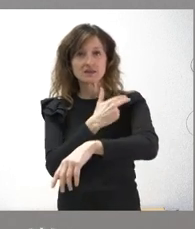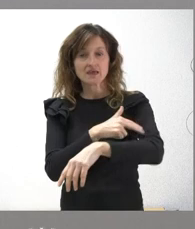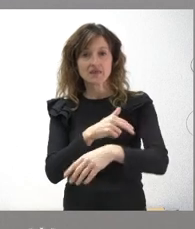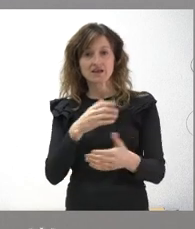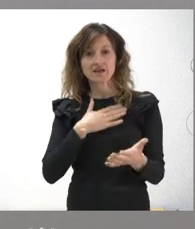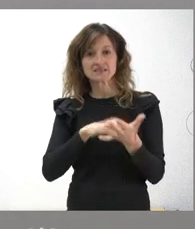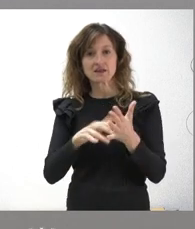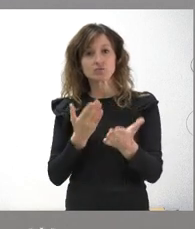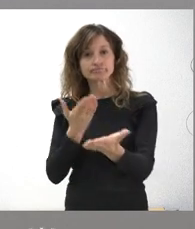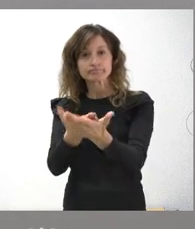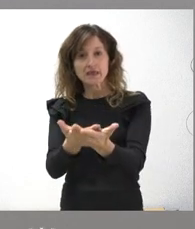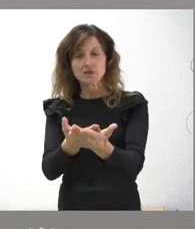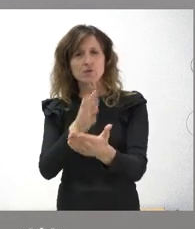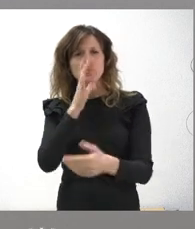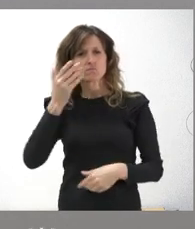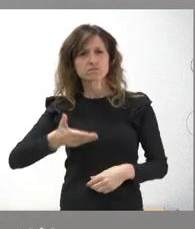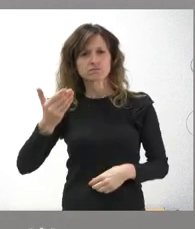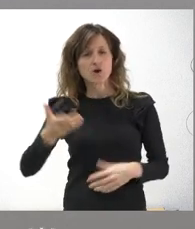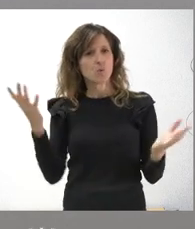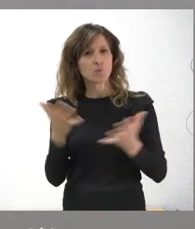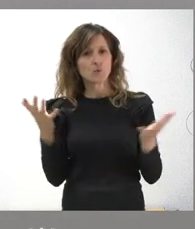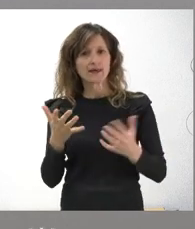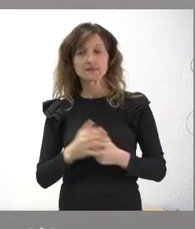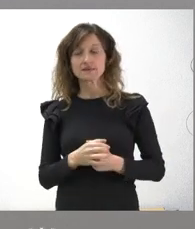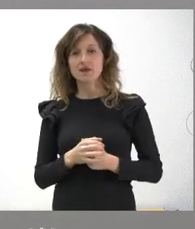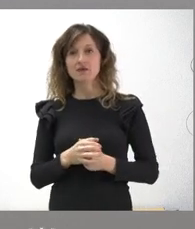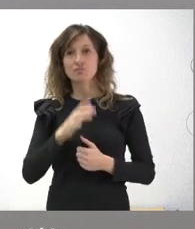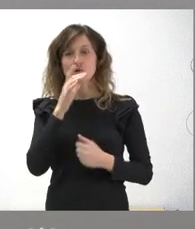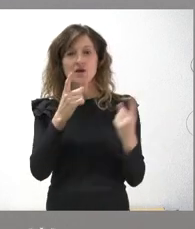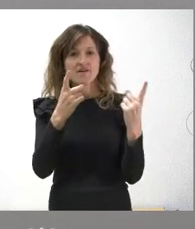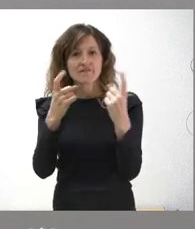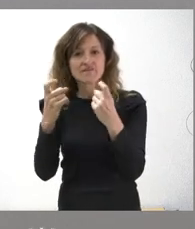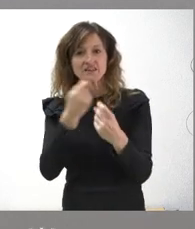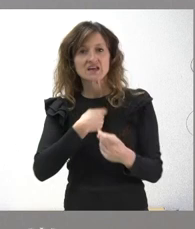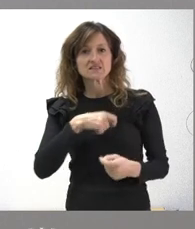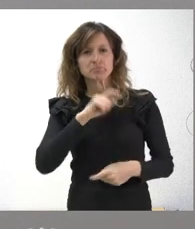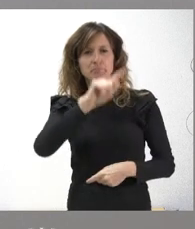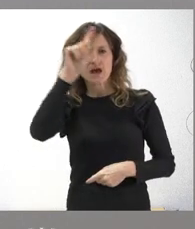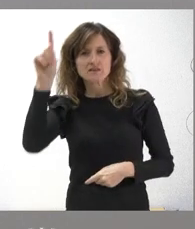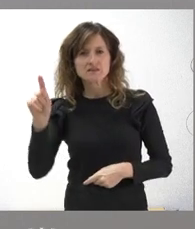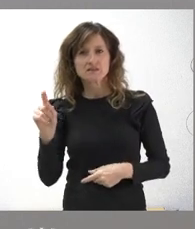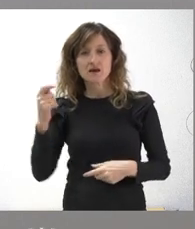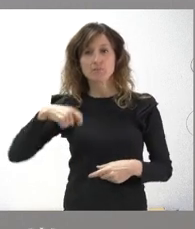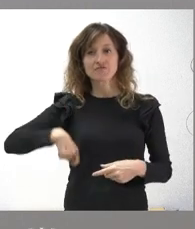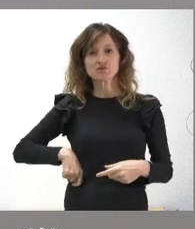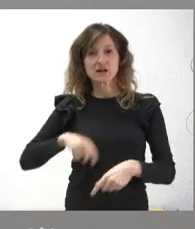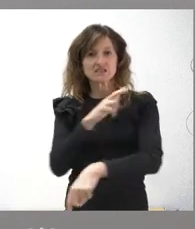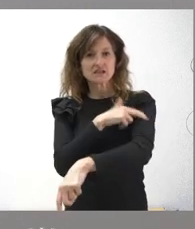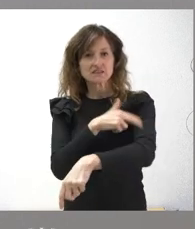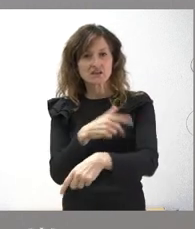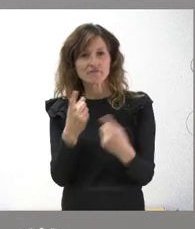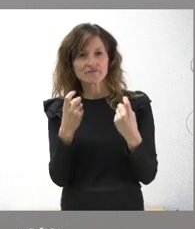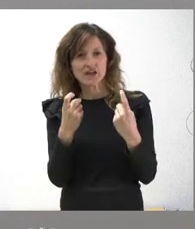lo ha planteado porque es importantísimo y es urgente es que faltan en toda España profesionales sanitarios y